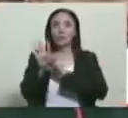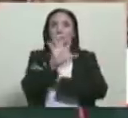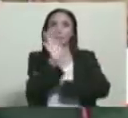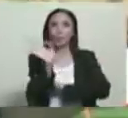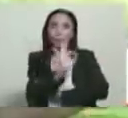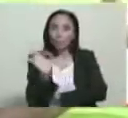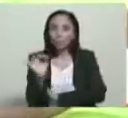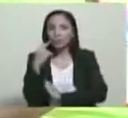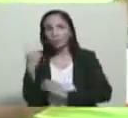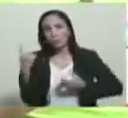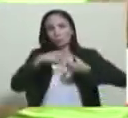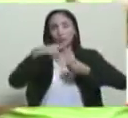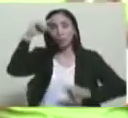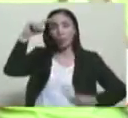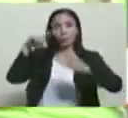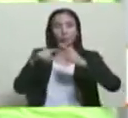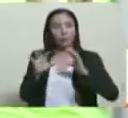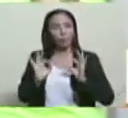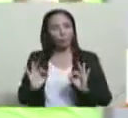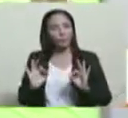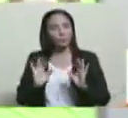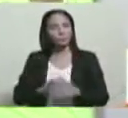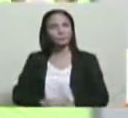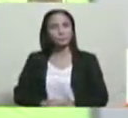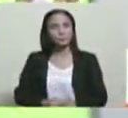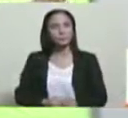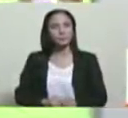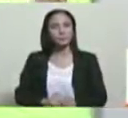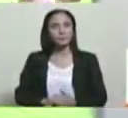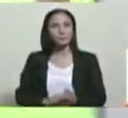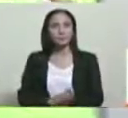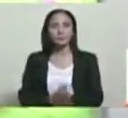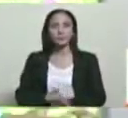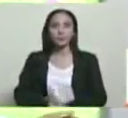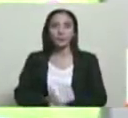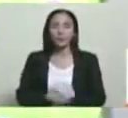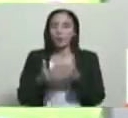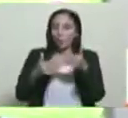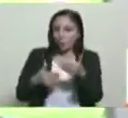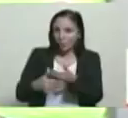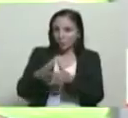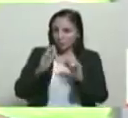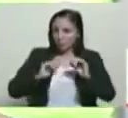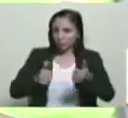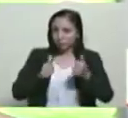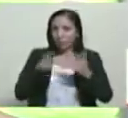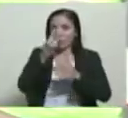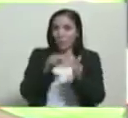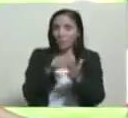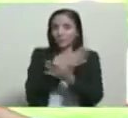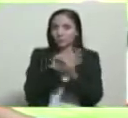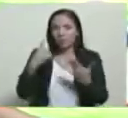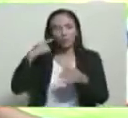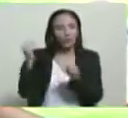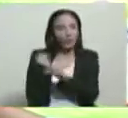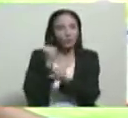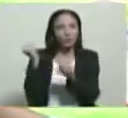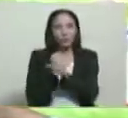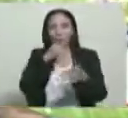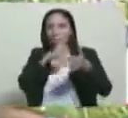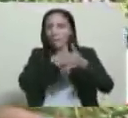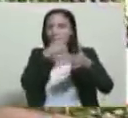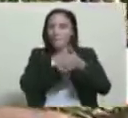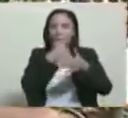75% de la meta que usted nos diera, presidente, al inicio de este año 2019. Y seguimos trabajando con